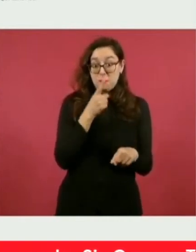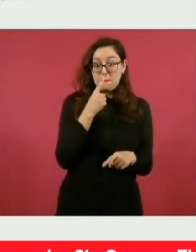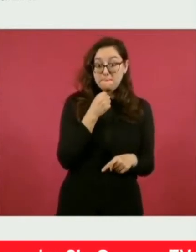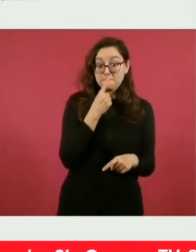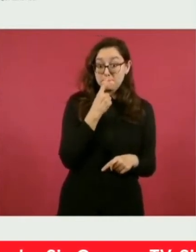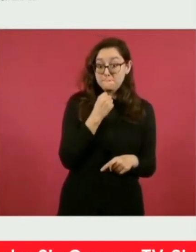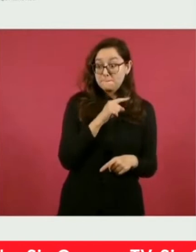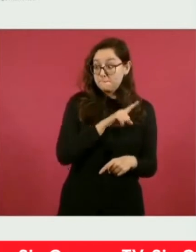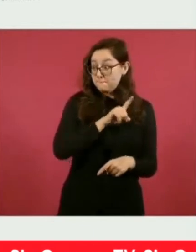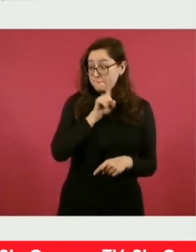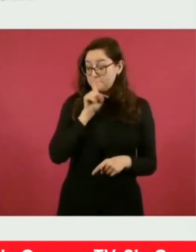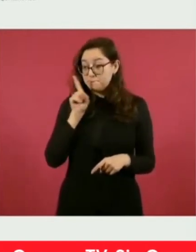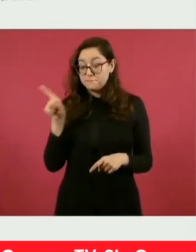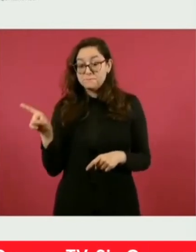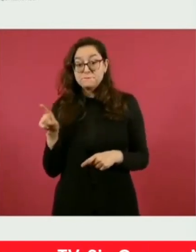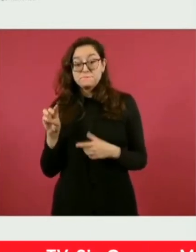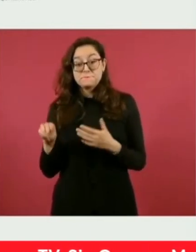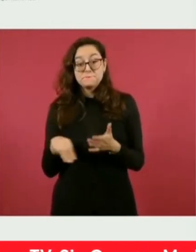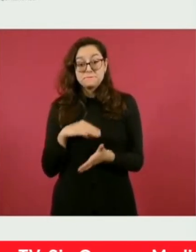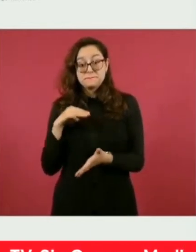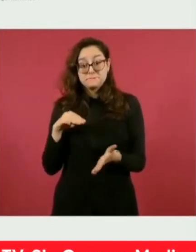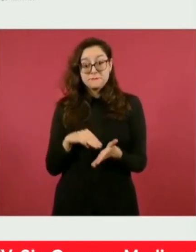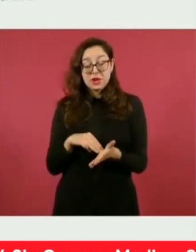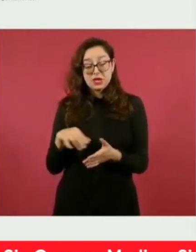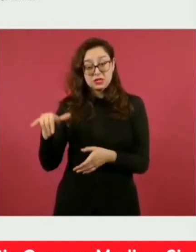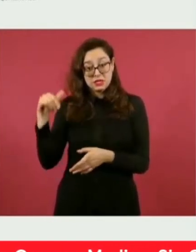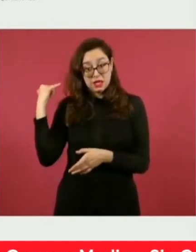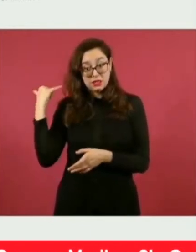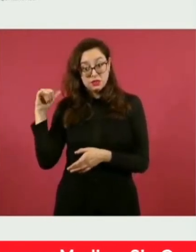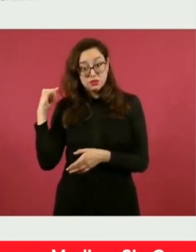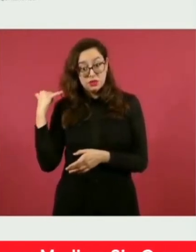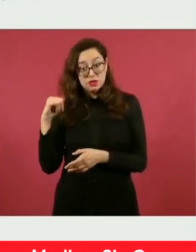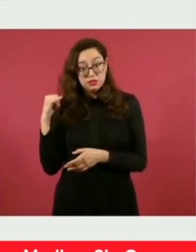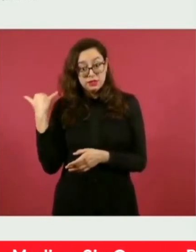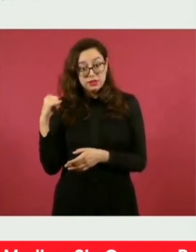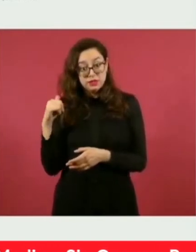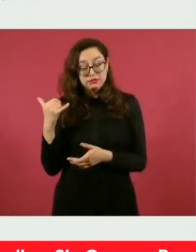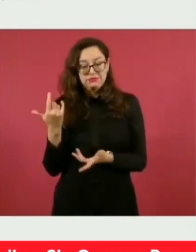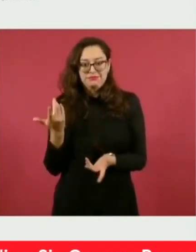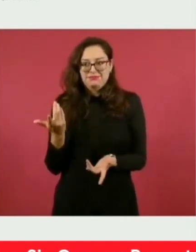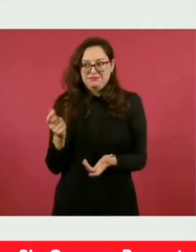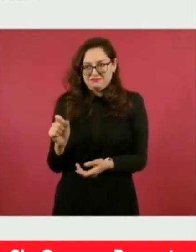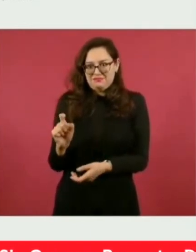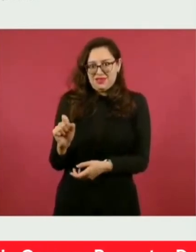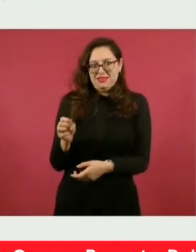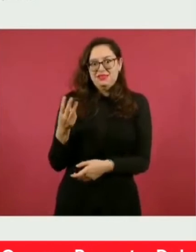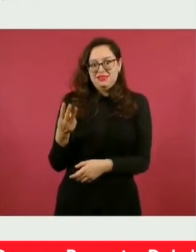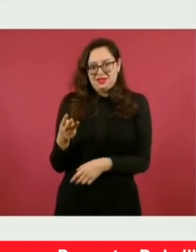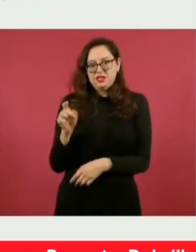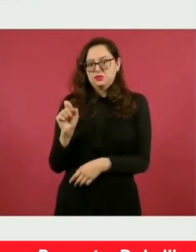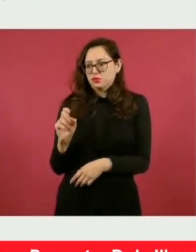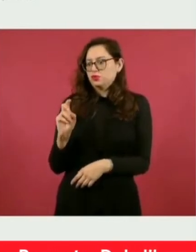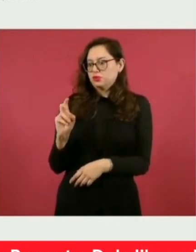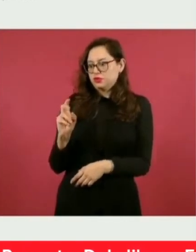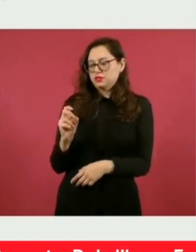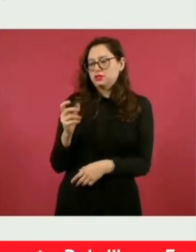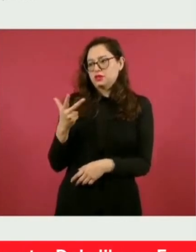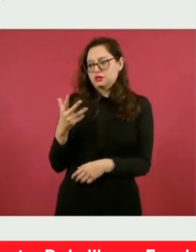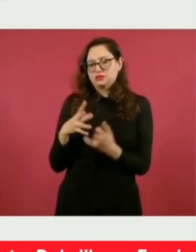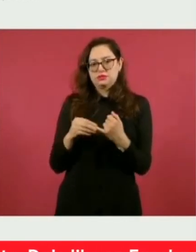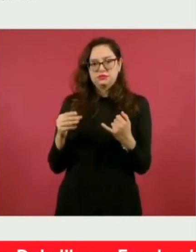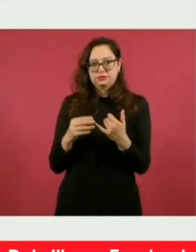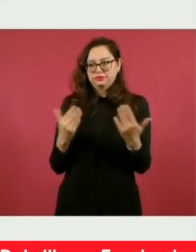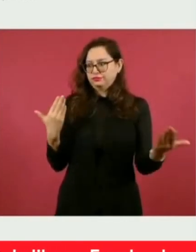Servicio Perioriente, una franquicia de Pemex, en Mérida, Yucatán, 23 pesos con 38